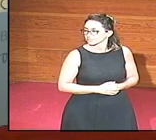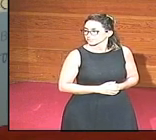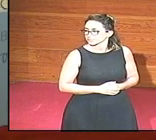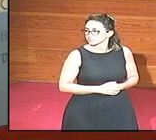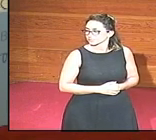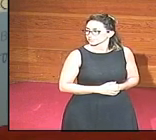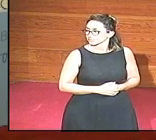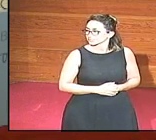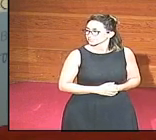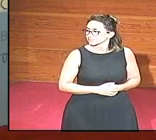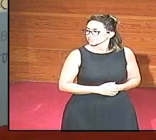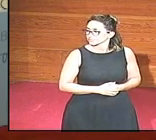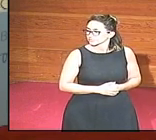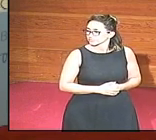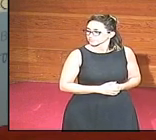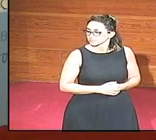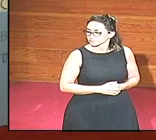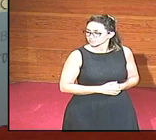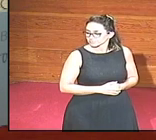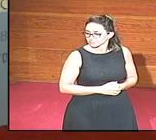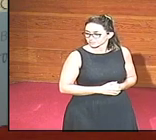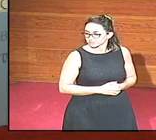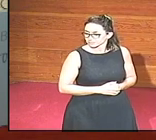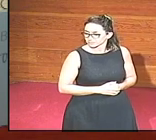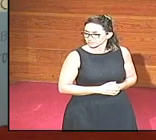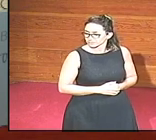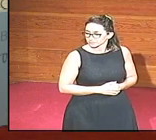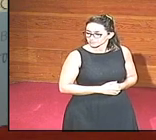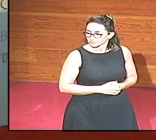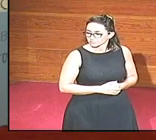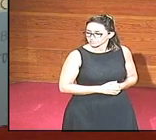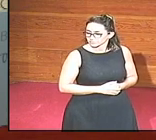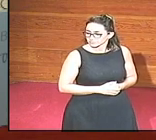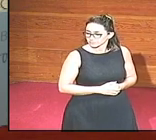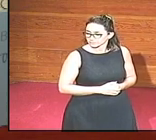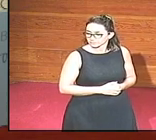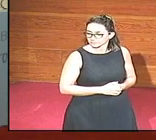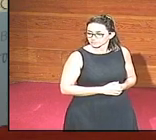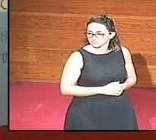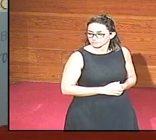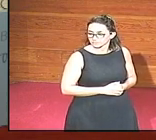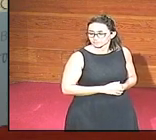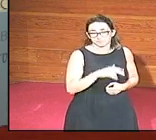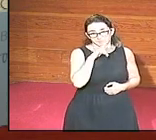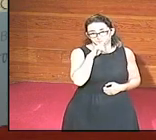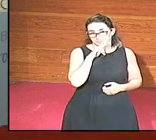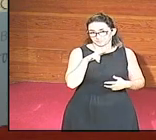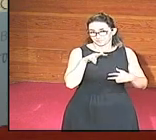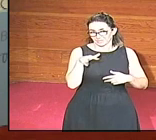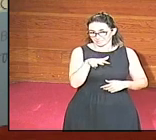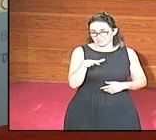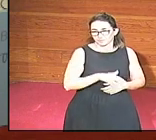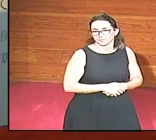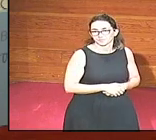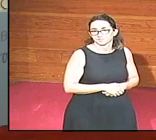ere. Eta gaur egun, The Wall Street Journaleko ohiko kolaboratzailea da. Decía que durante los